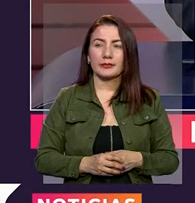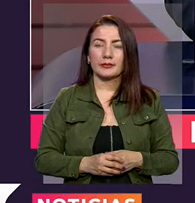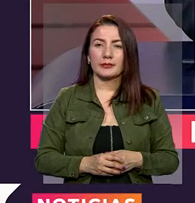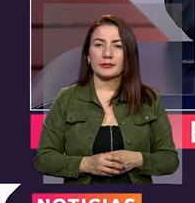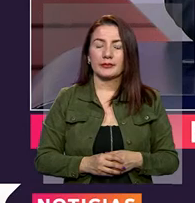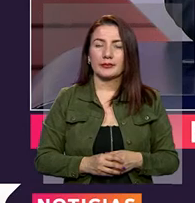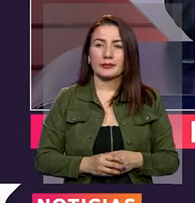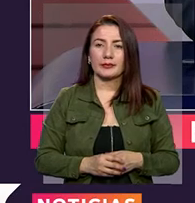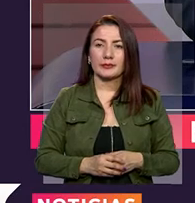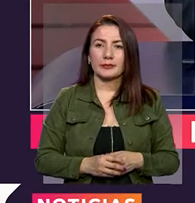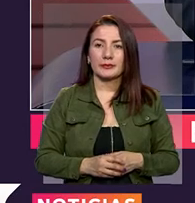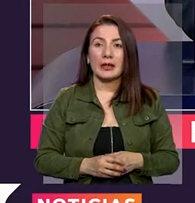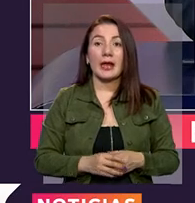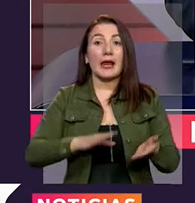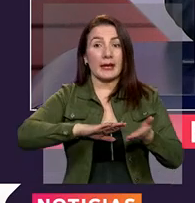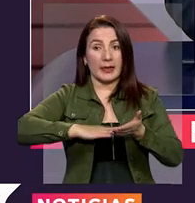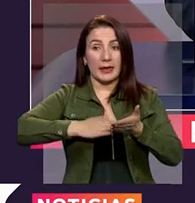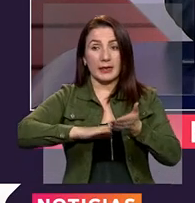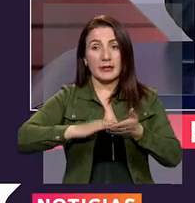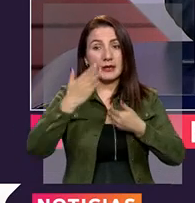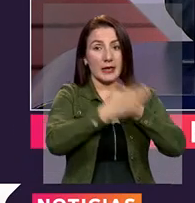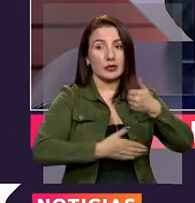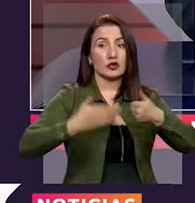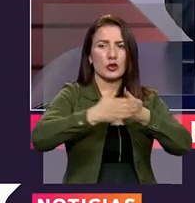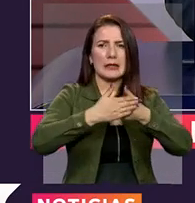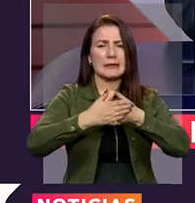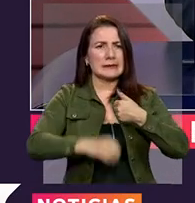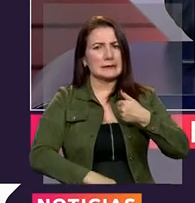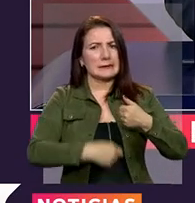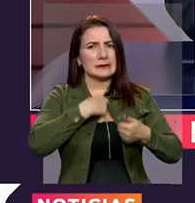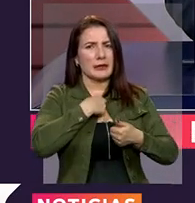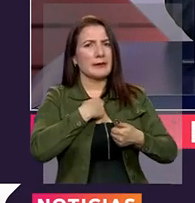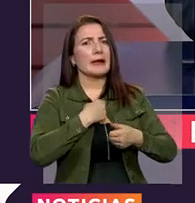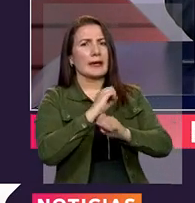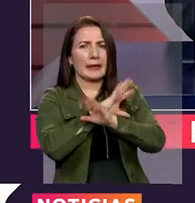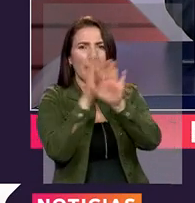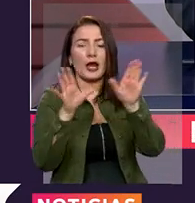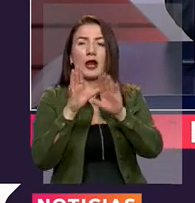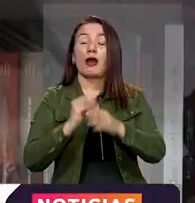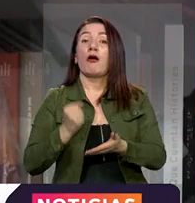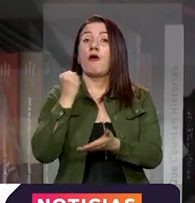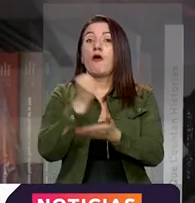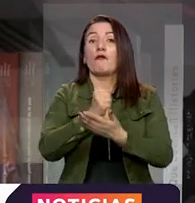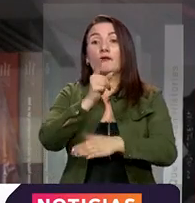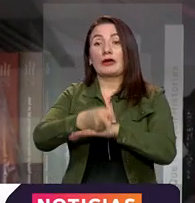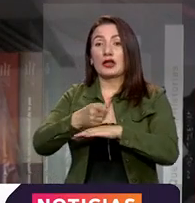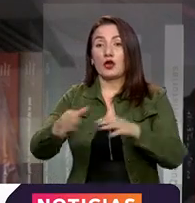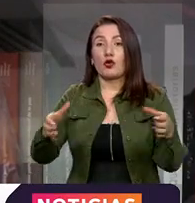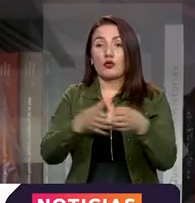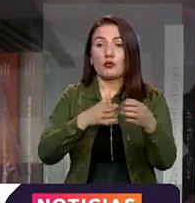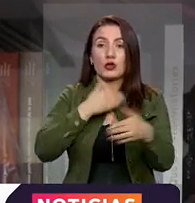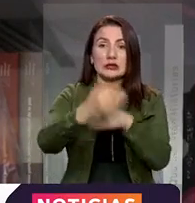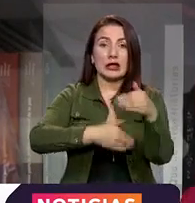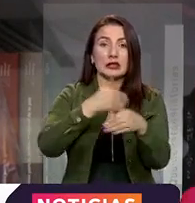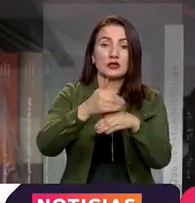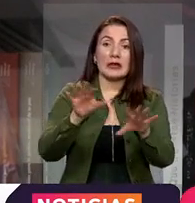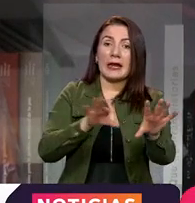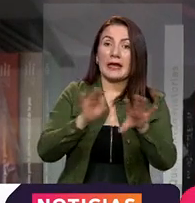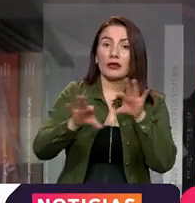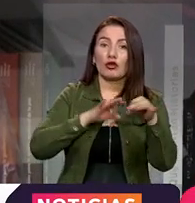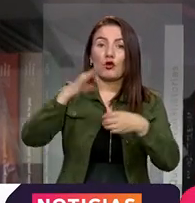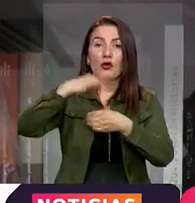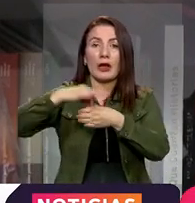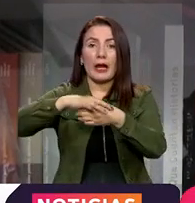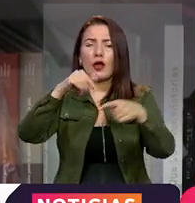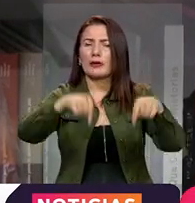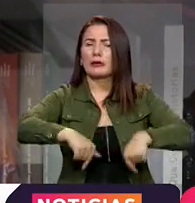Mira, la Registraduría Nacional del Estado Civil tiene claramente la obligación de hacer pedagogía sobre los procesos electorales y aquí lo que hay